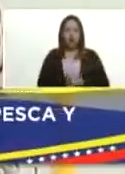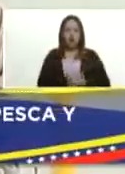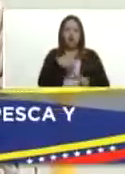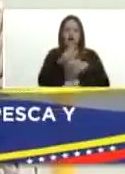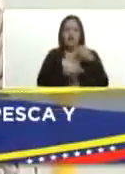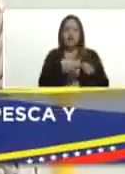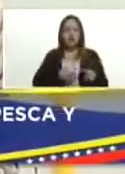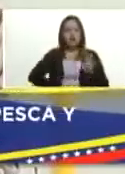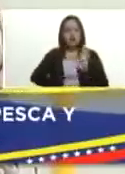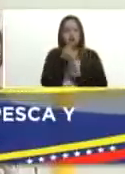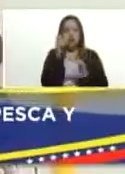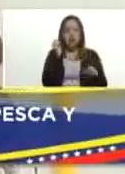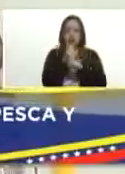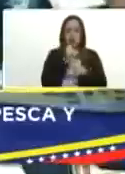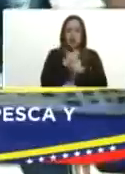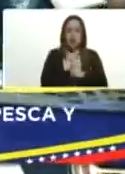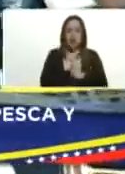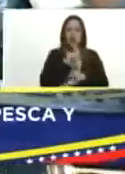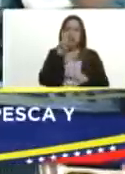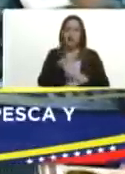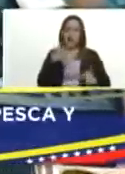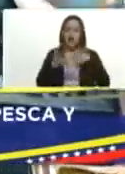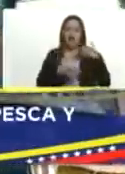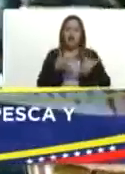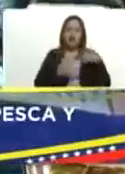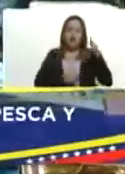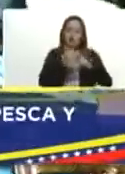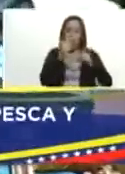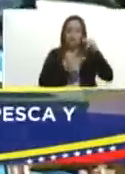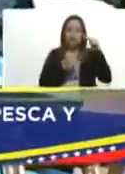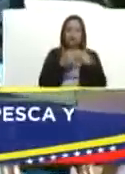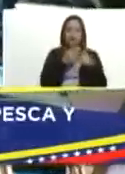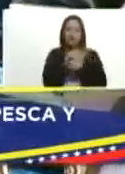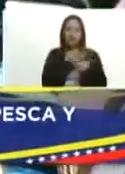empleo, invertirlo en obras públicas, invertirlo en el 1x10.